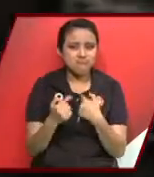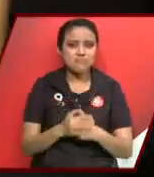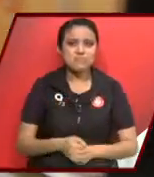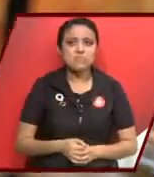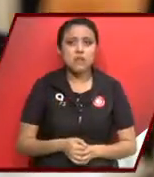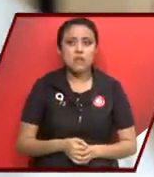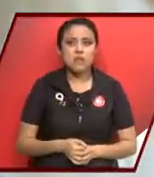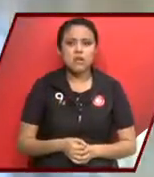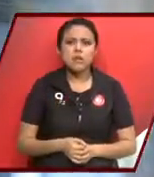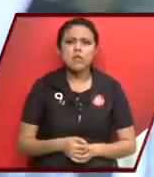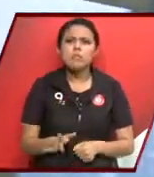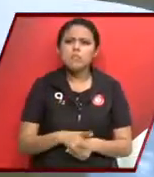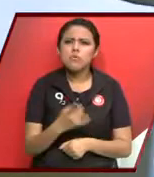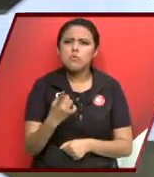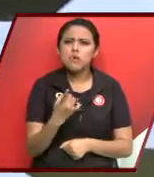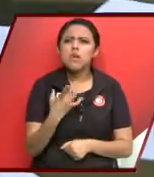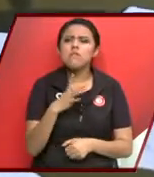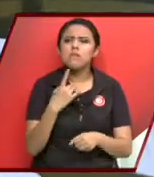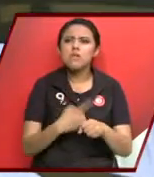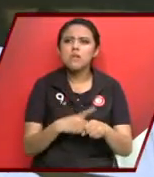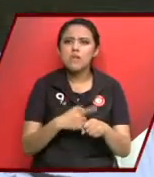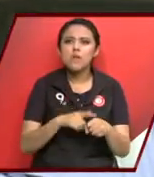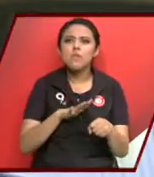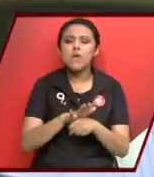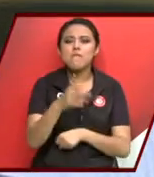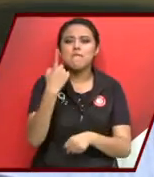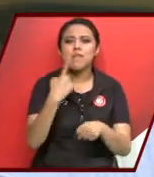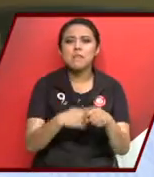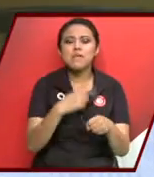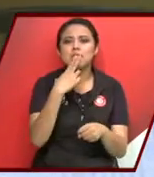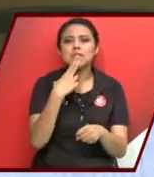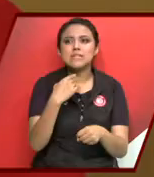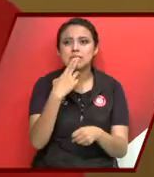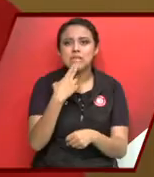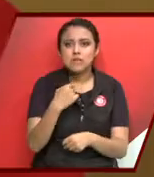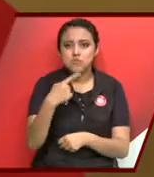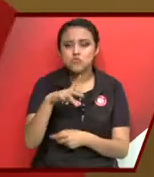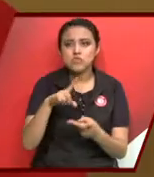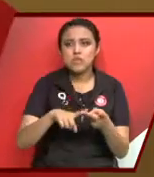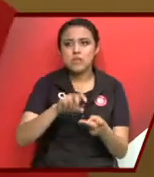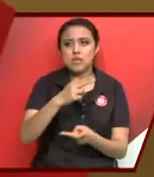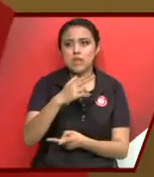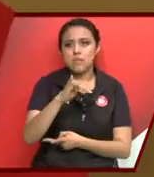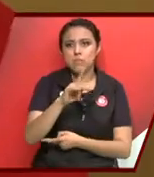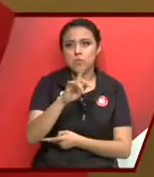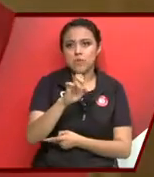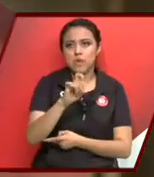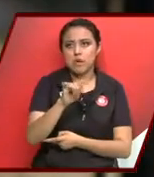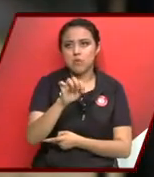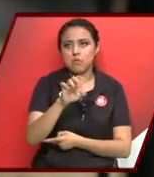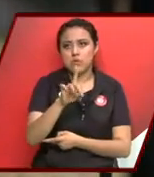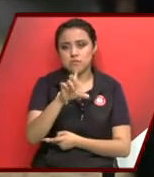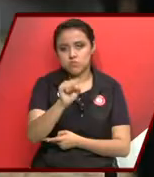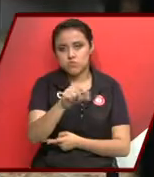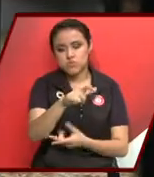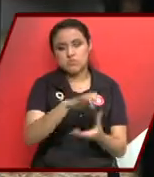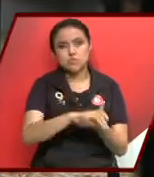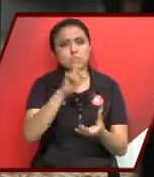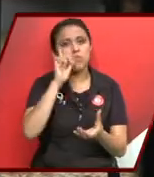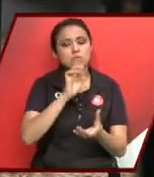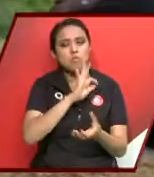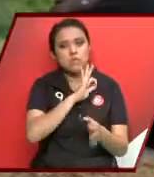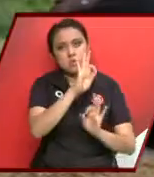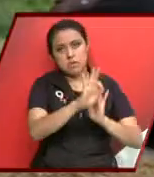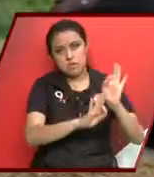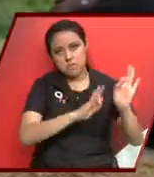No se trataba de cualquier padecimiento. Era diabetes e hipotiroidismo. Gracias al seguro social de su esposa, pudo recibir